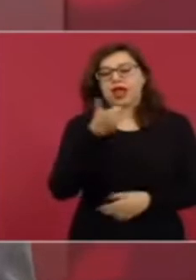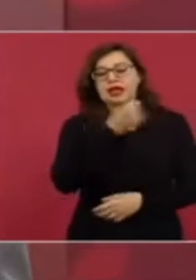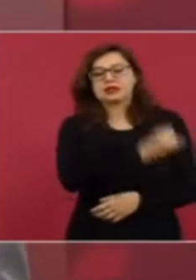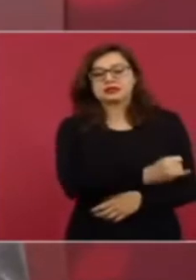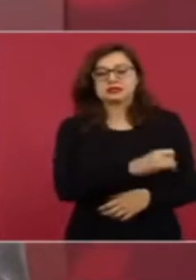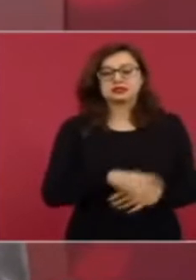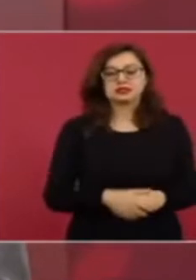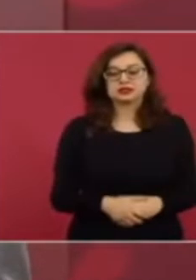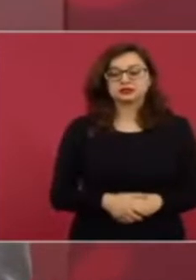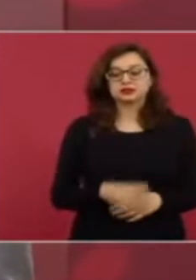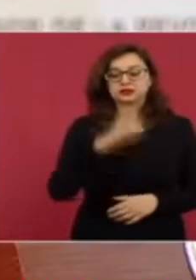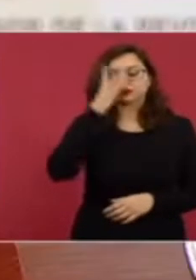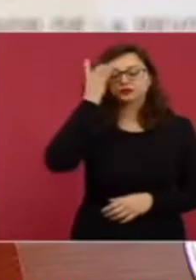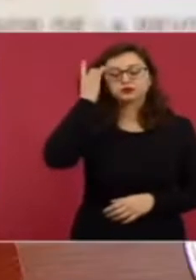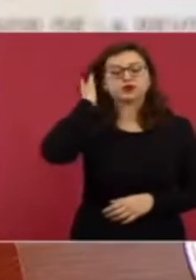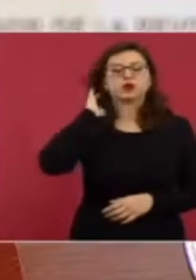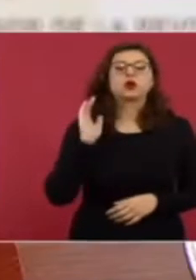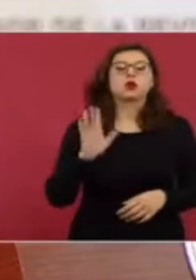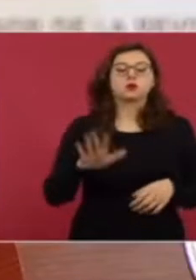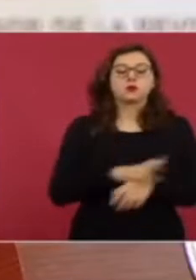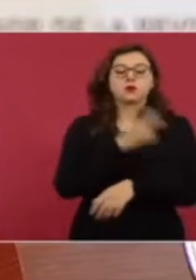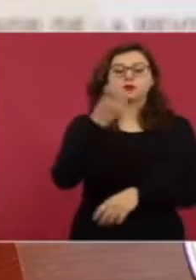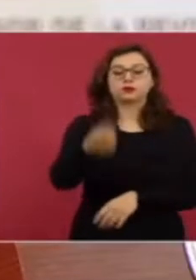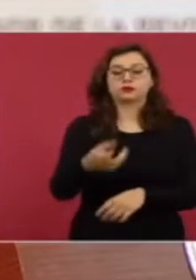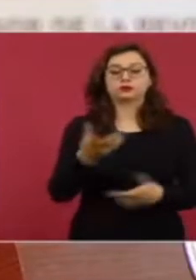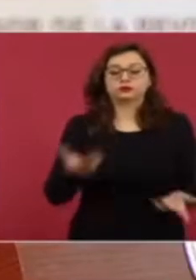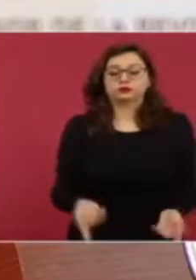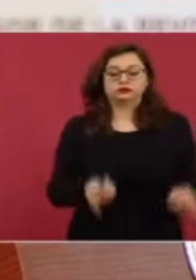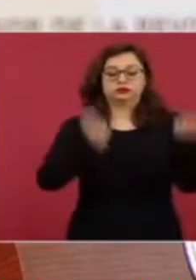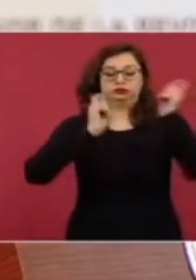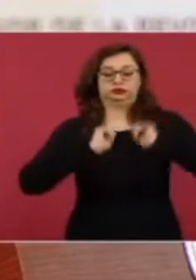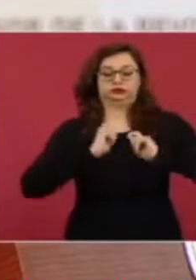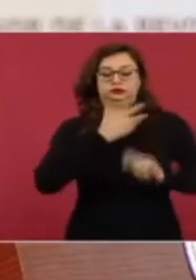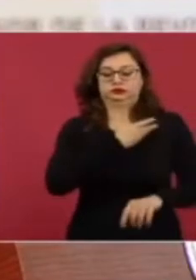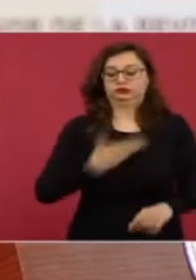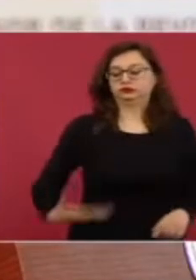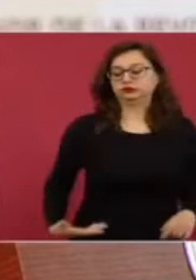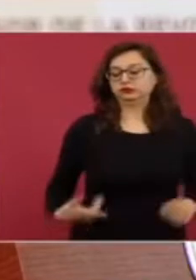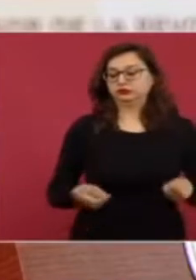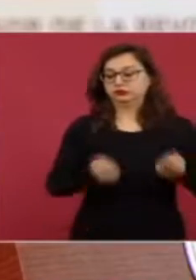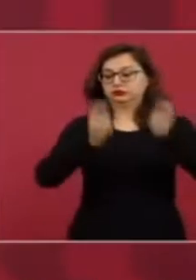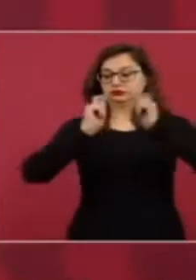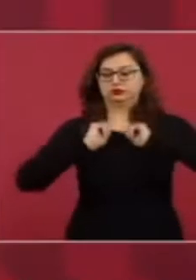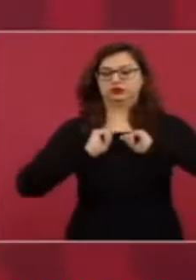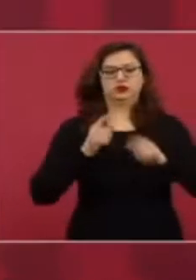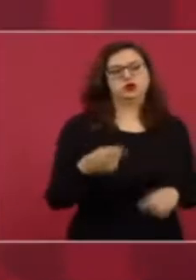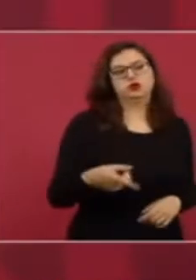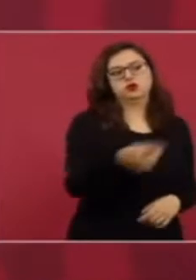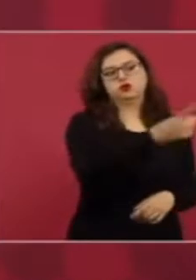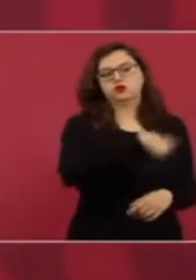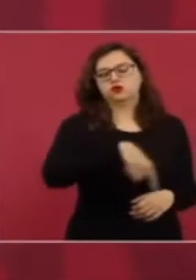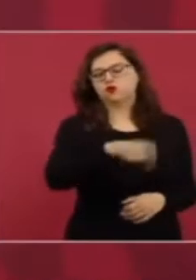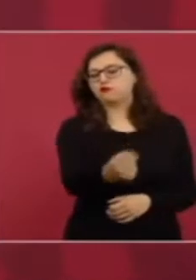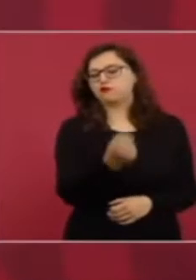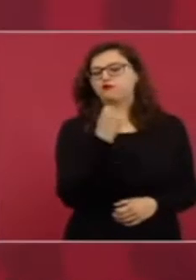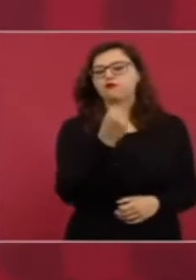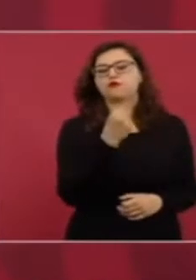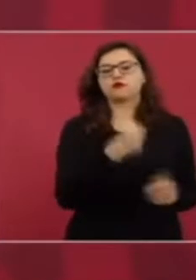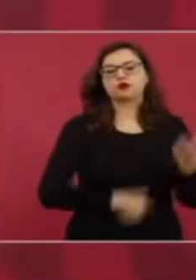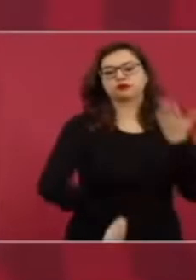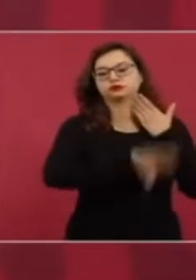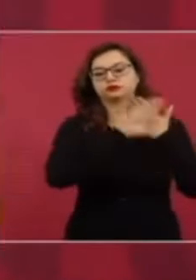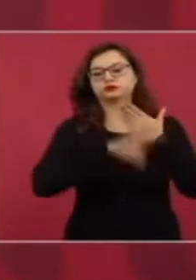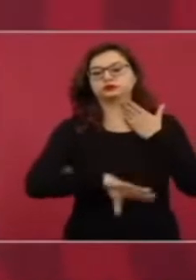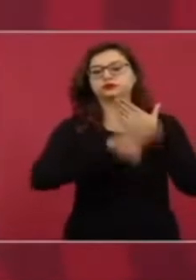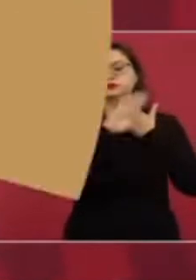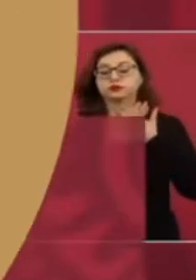la campaña tan fuerte en contra nuestra, incluso utilizando a los